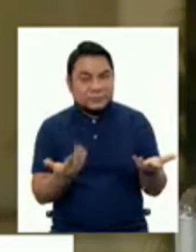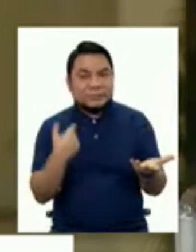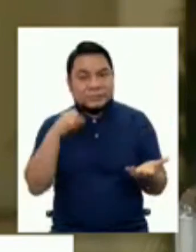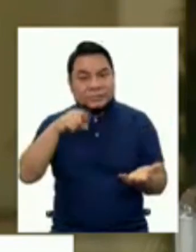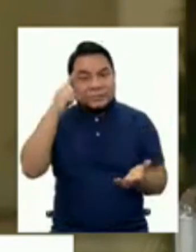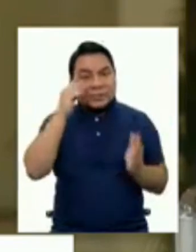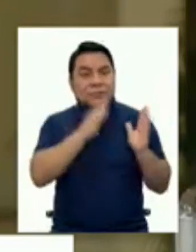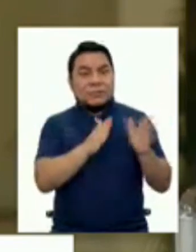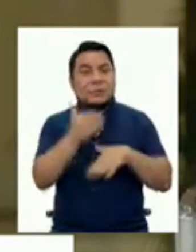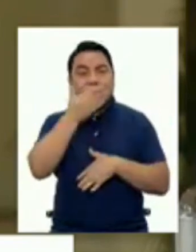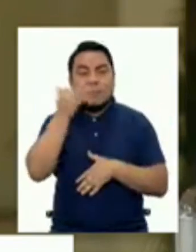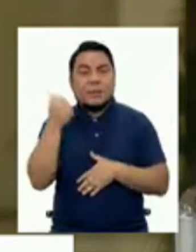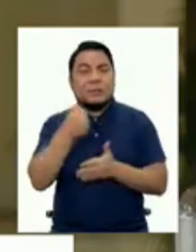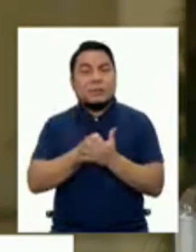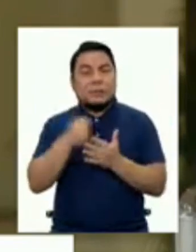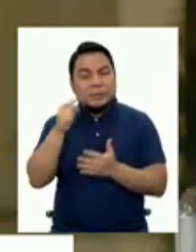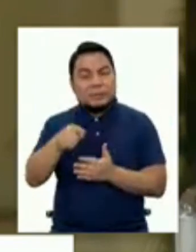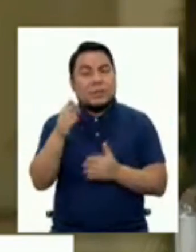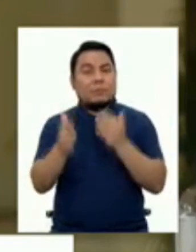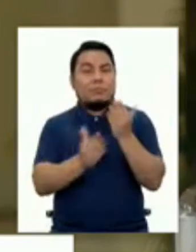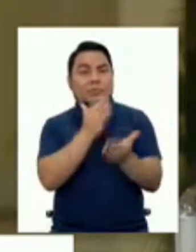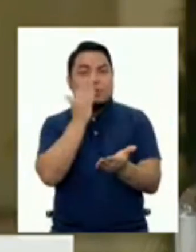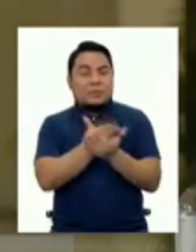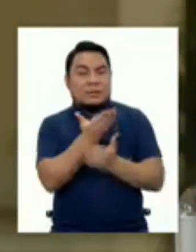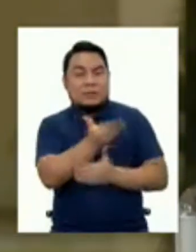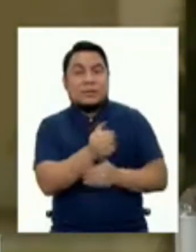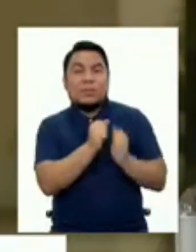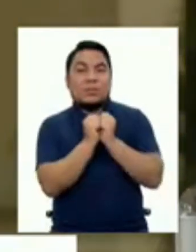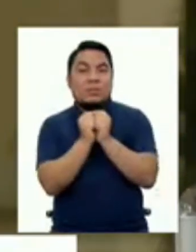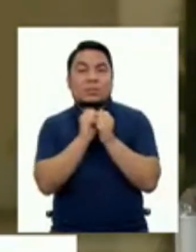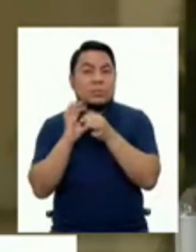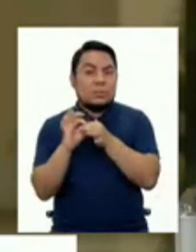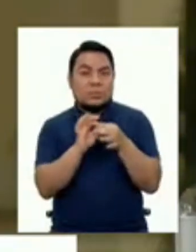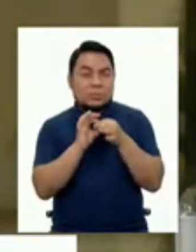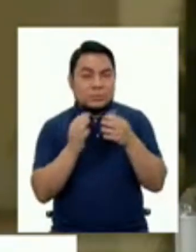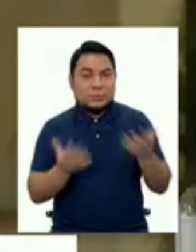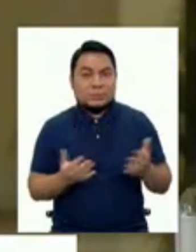nos prepara mejor para enfrentar este tipo de problemas, juntos, unidos.